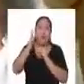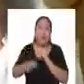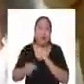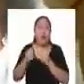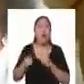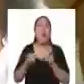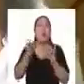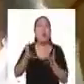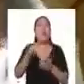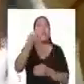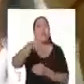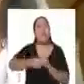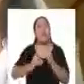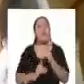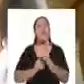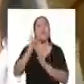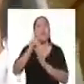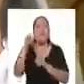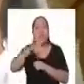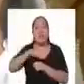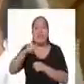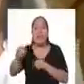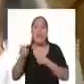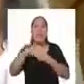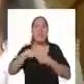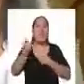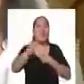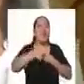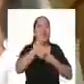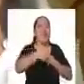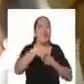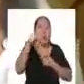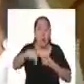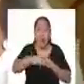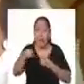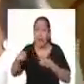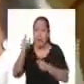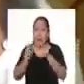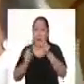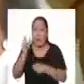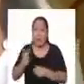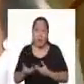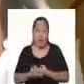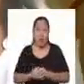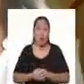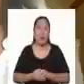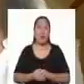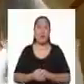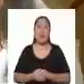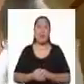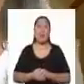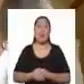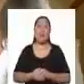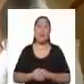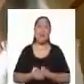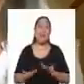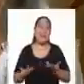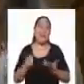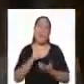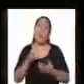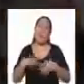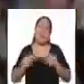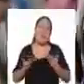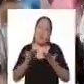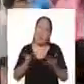desarrollo tienen que incluirlos desde el diseño mismo de estas estrategias, ¿no? Y esto es algo que no se